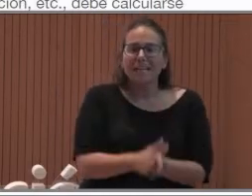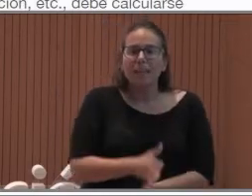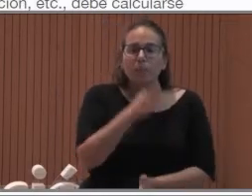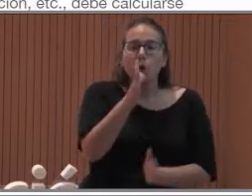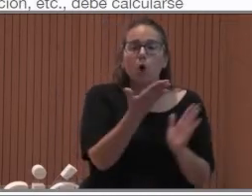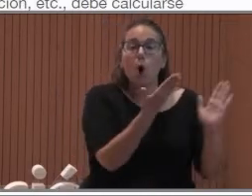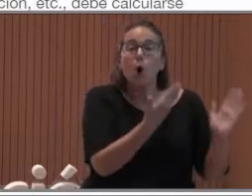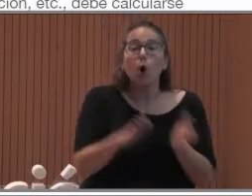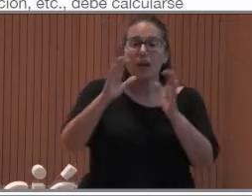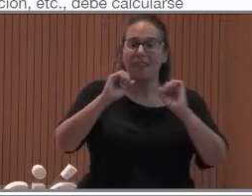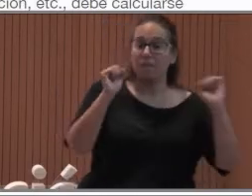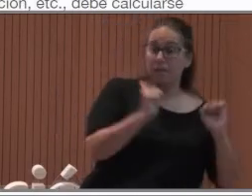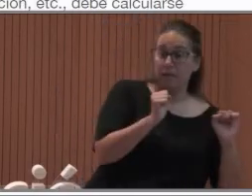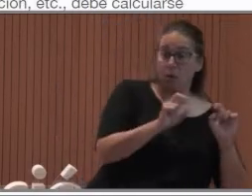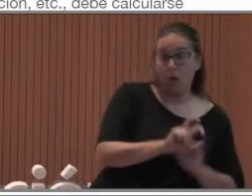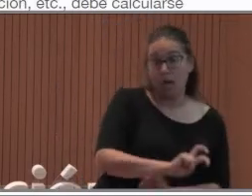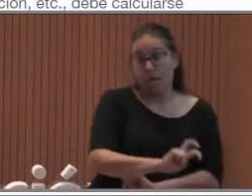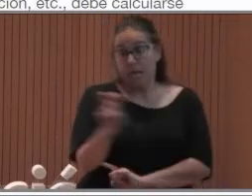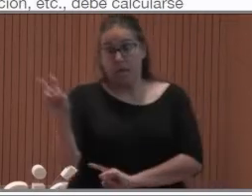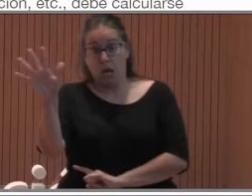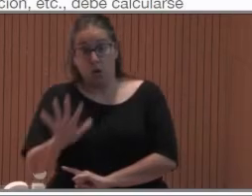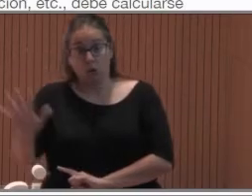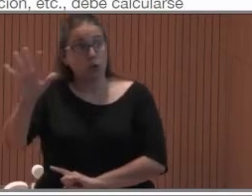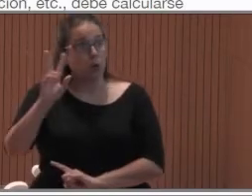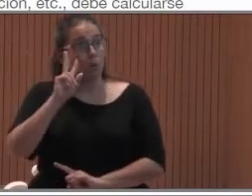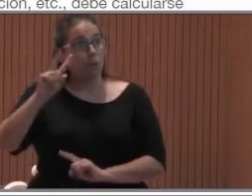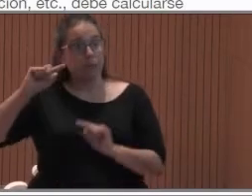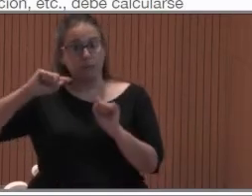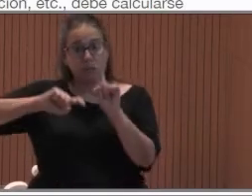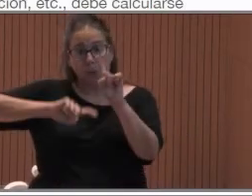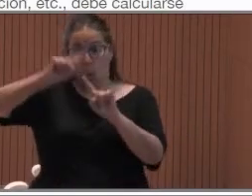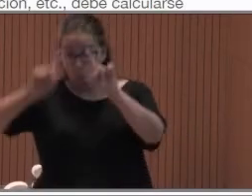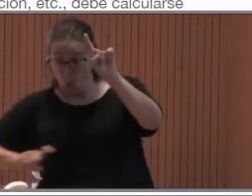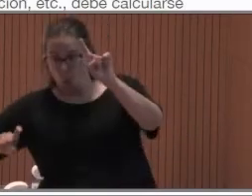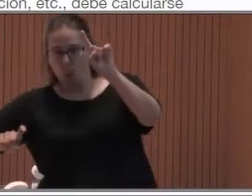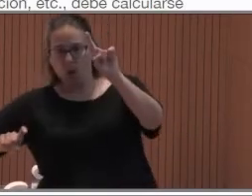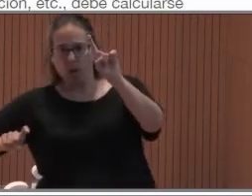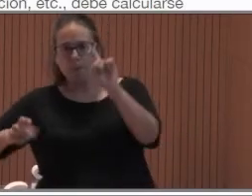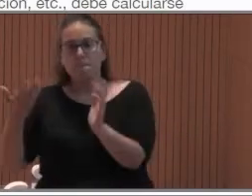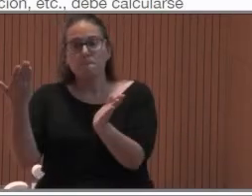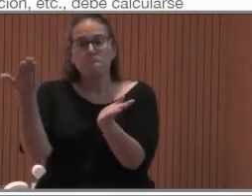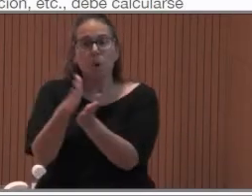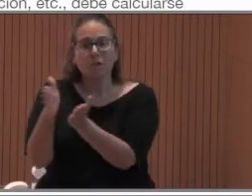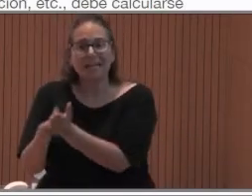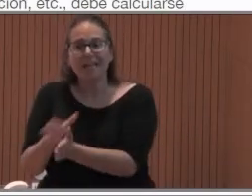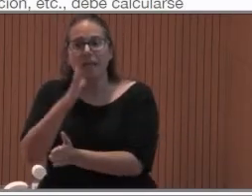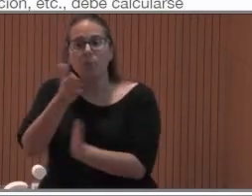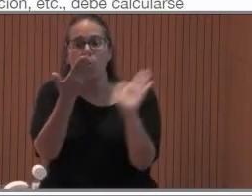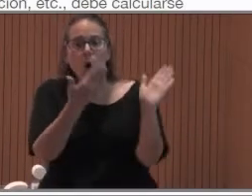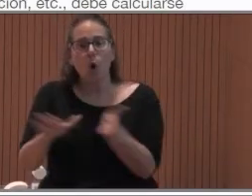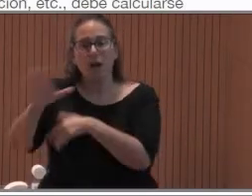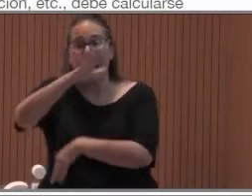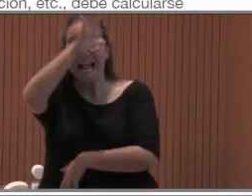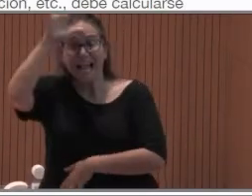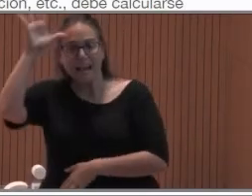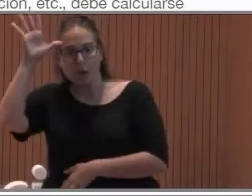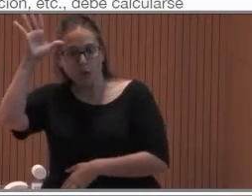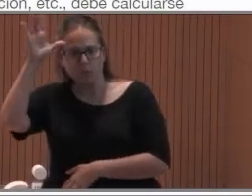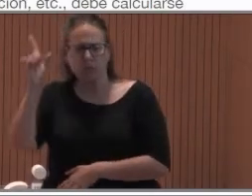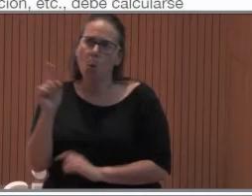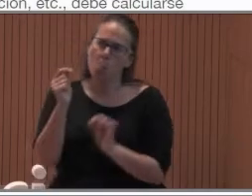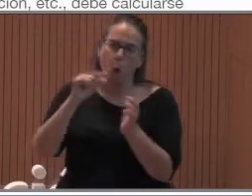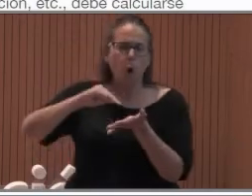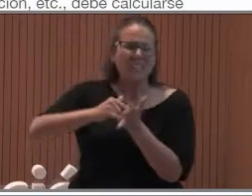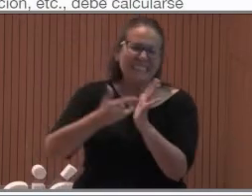frío. Y al otro lado, cuando cambia la pendiente más abruptamente, es lo que se llama mortalidad por ola de calor. Esto es un poco